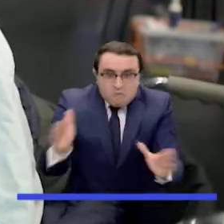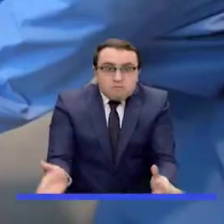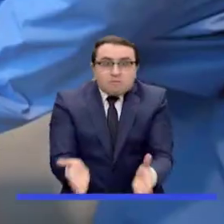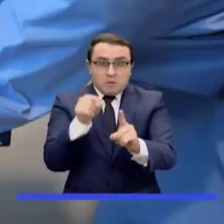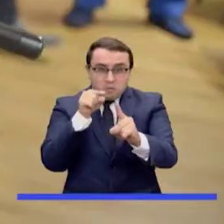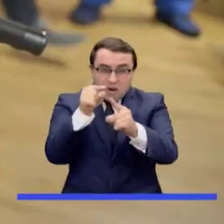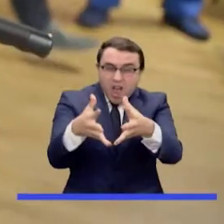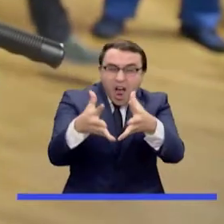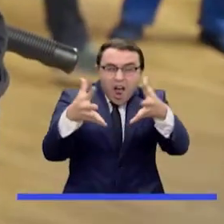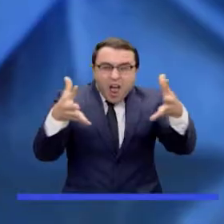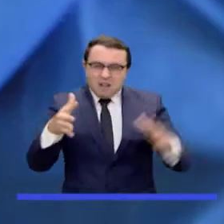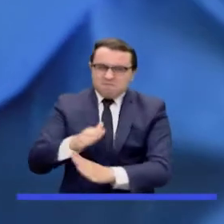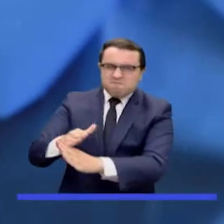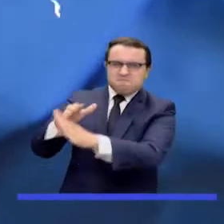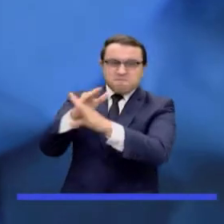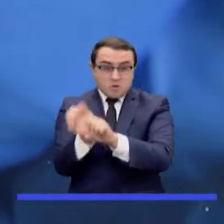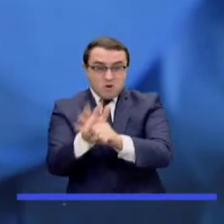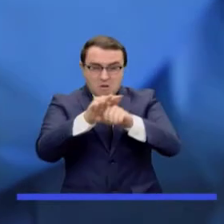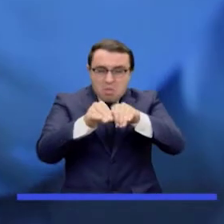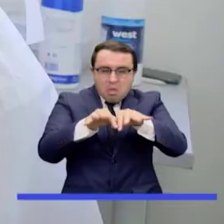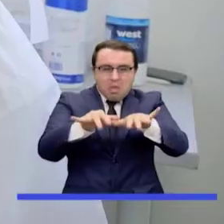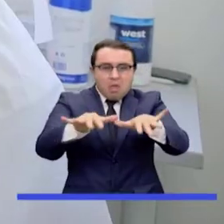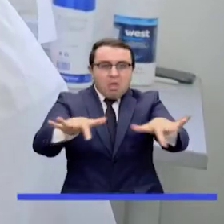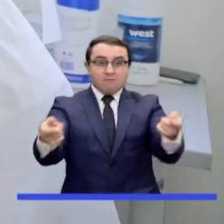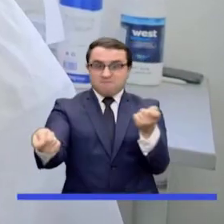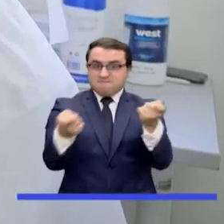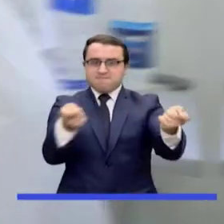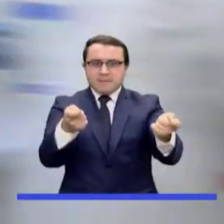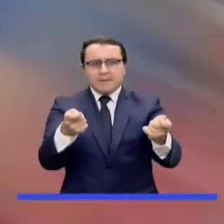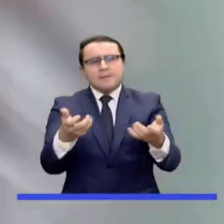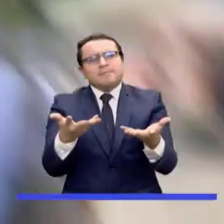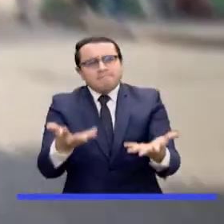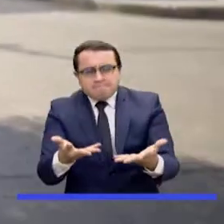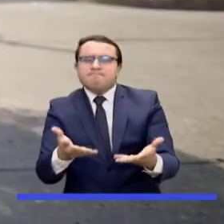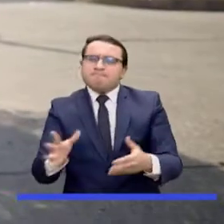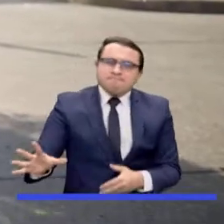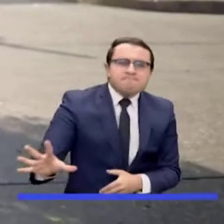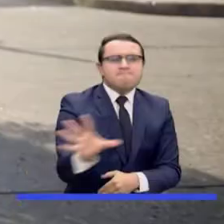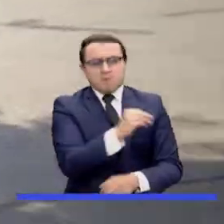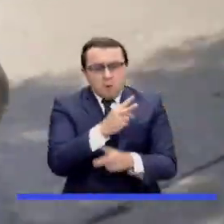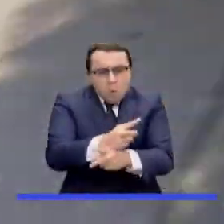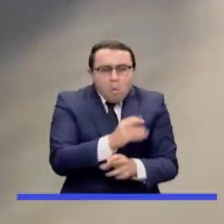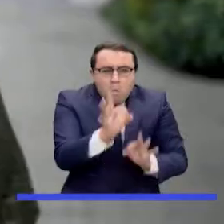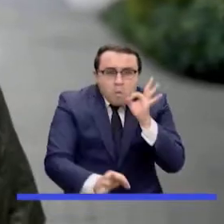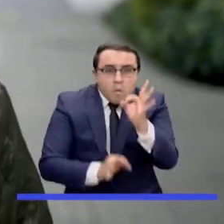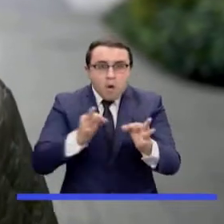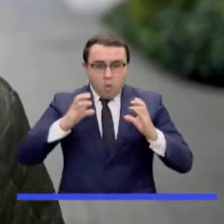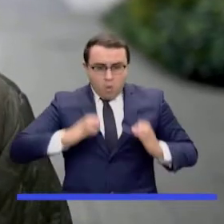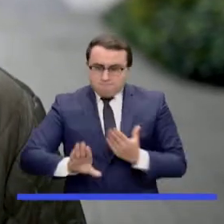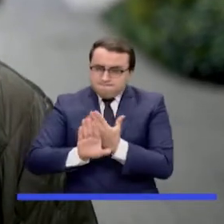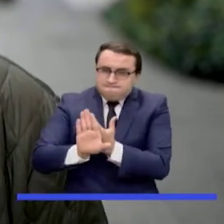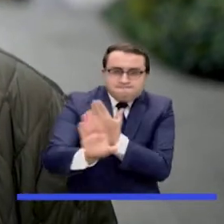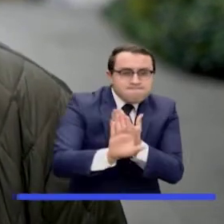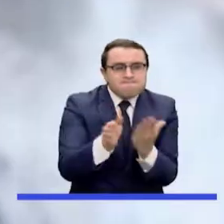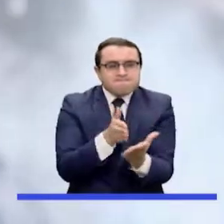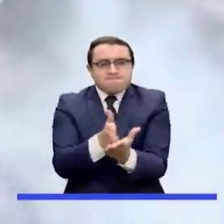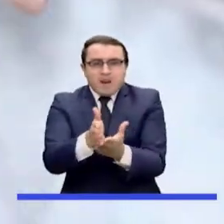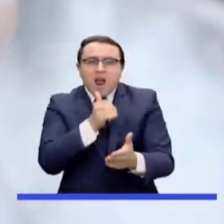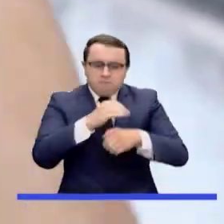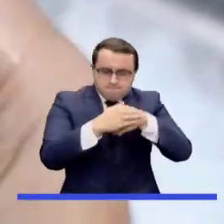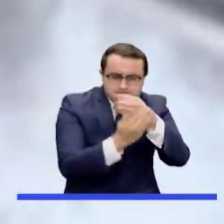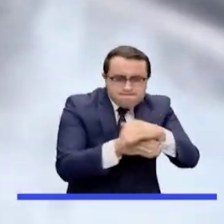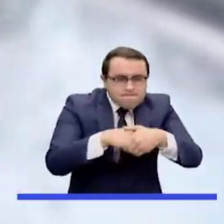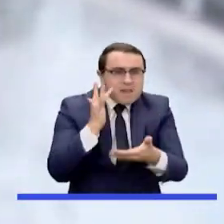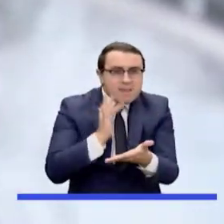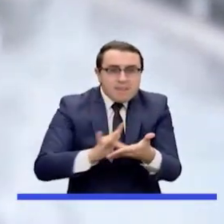avanzando en conseguir la inmunidad de rebaño y controlar la propagación del COVID. Por eso sigamos cuidándonos, mantengamos el distanciamiento